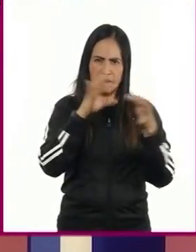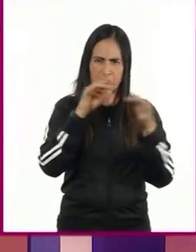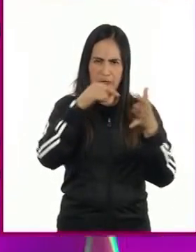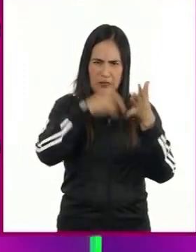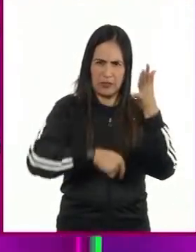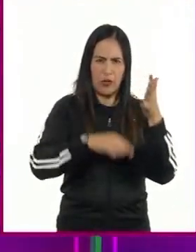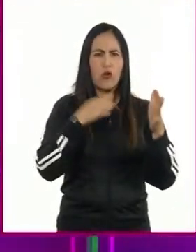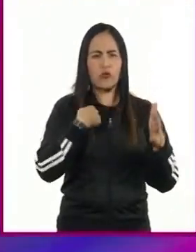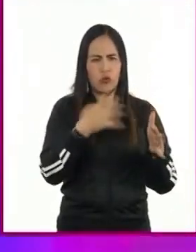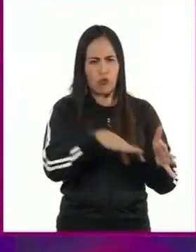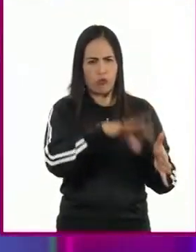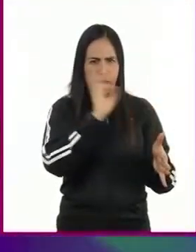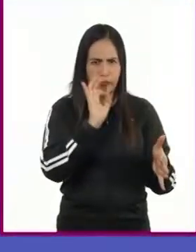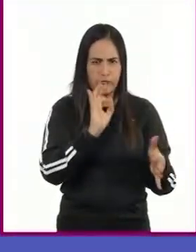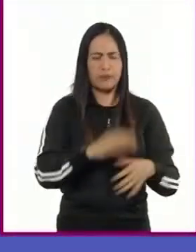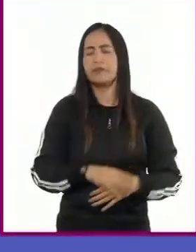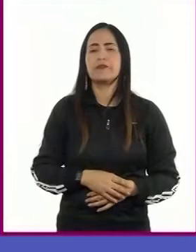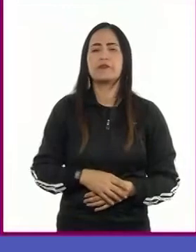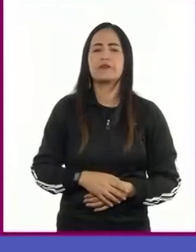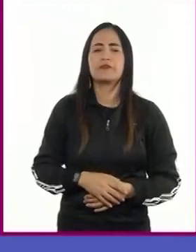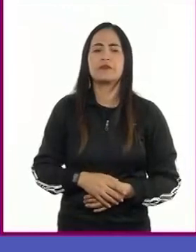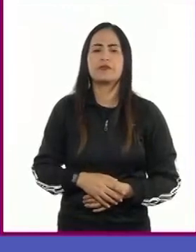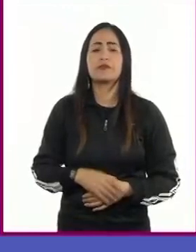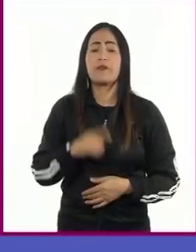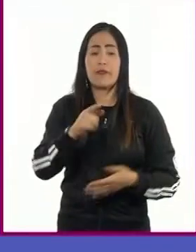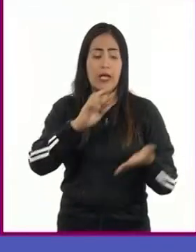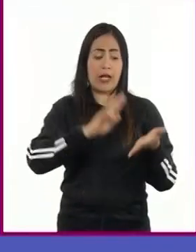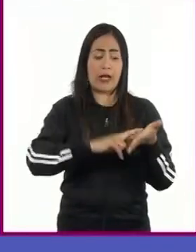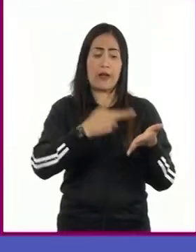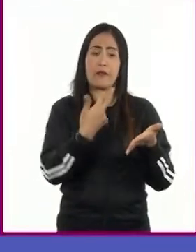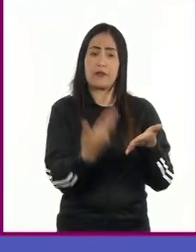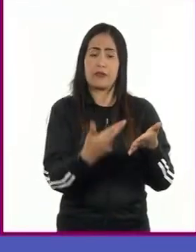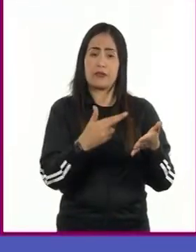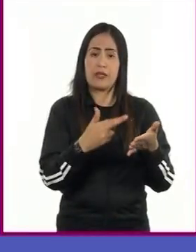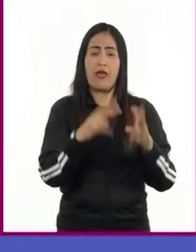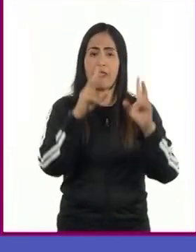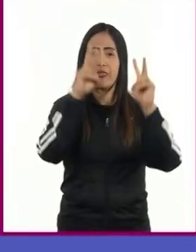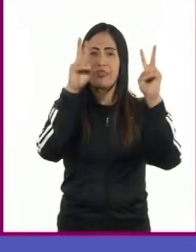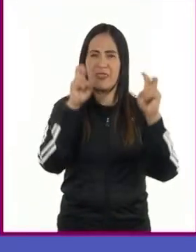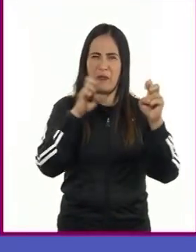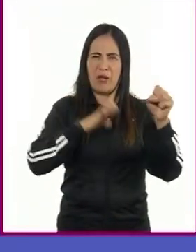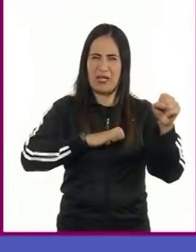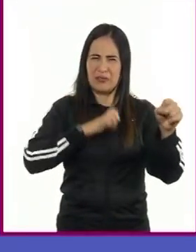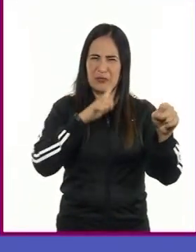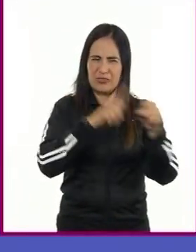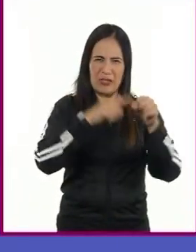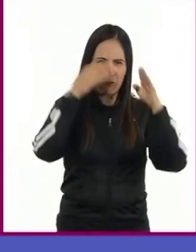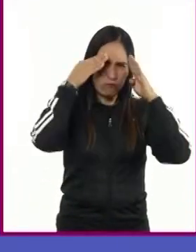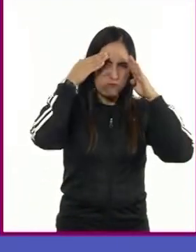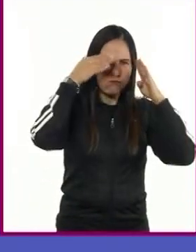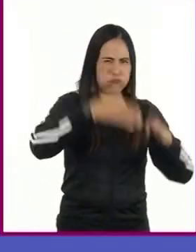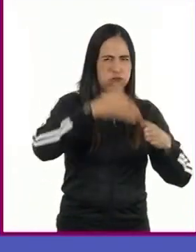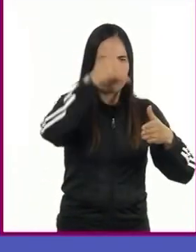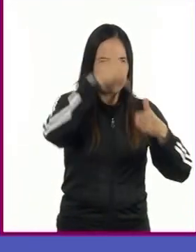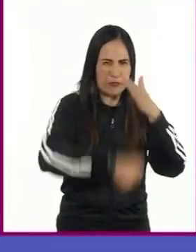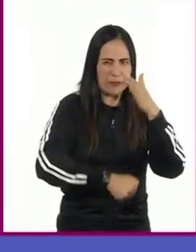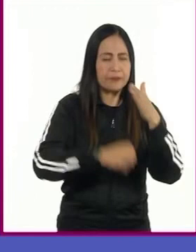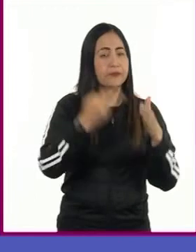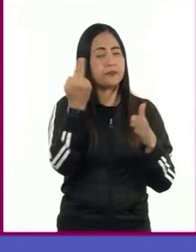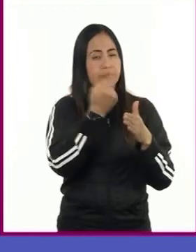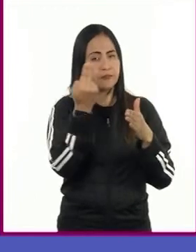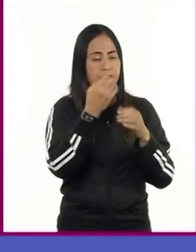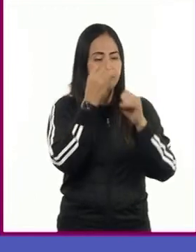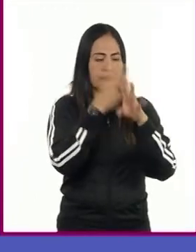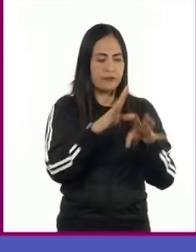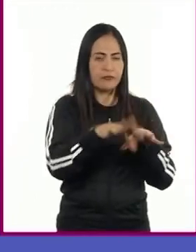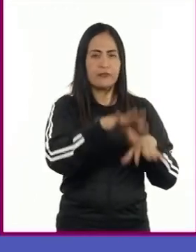información. Como notan, al ser una revista especializada en el tema, es aconsejable elegir y seleccionar aquella